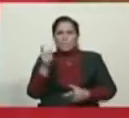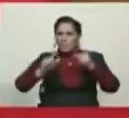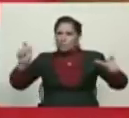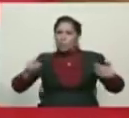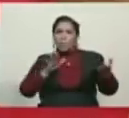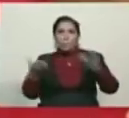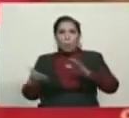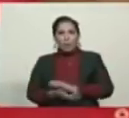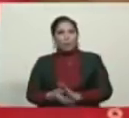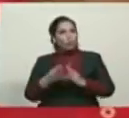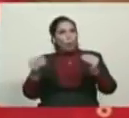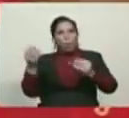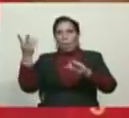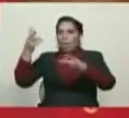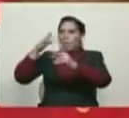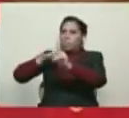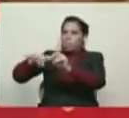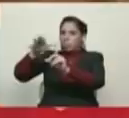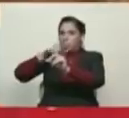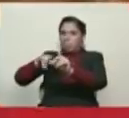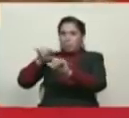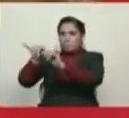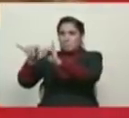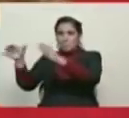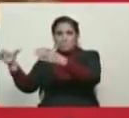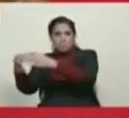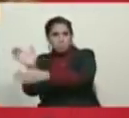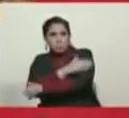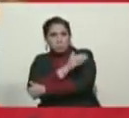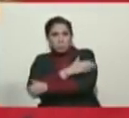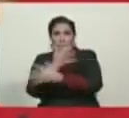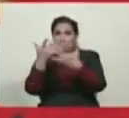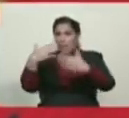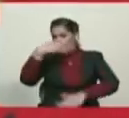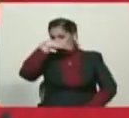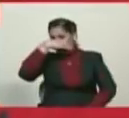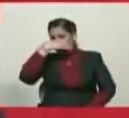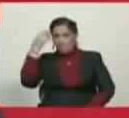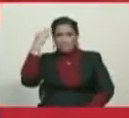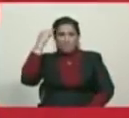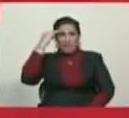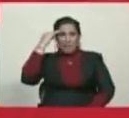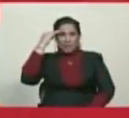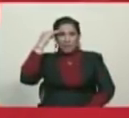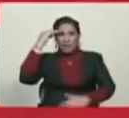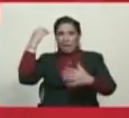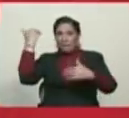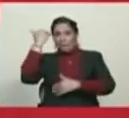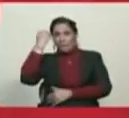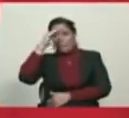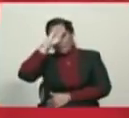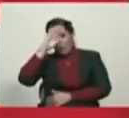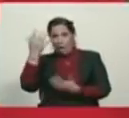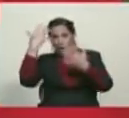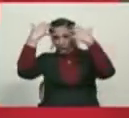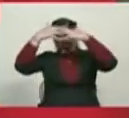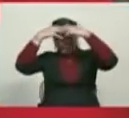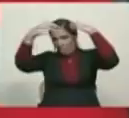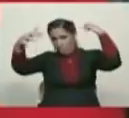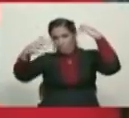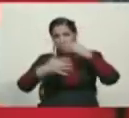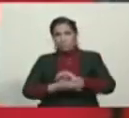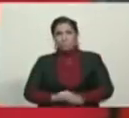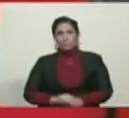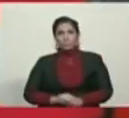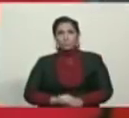Que todo es un show, ¿vale? Ellos sabotean, tienen manos criminales y mentes criminales para hacer cosas de esta naturaleza.